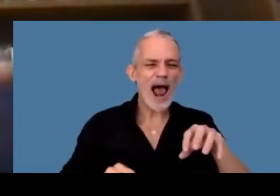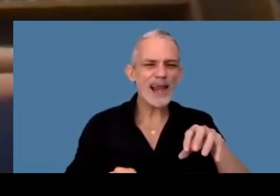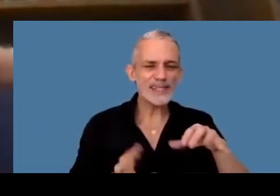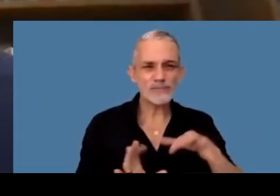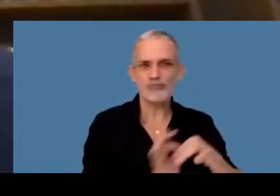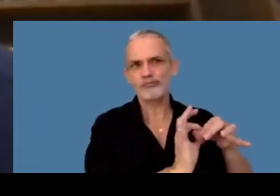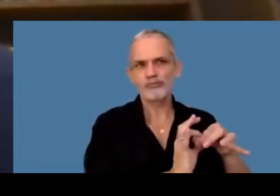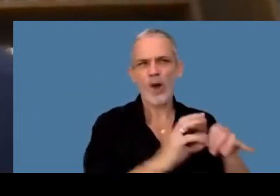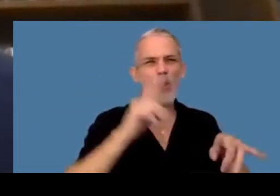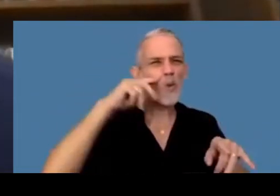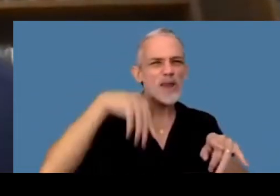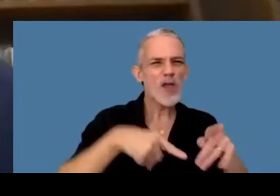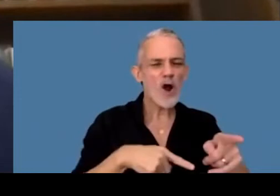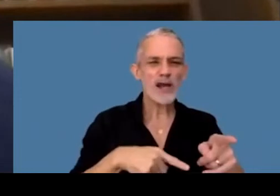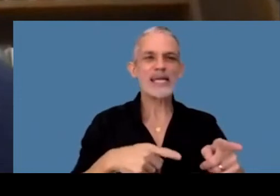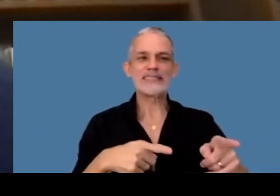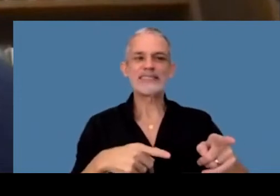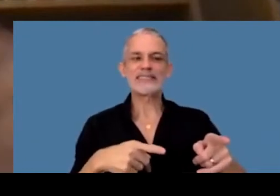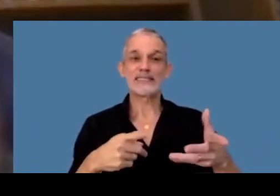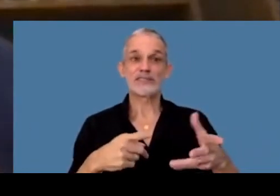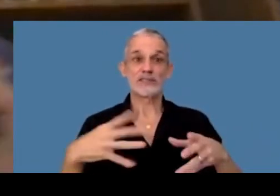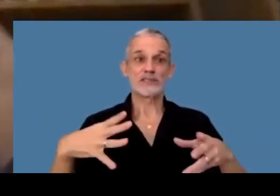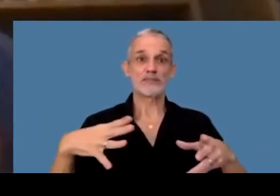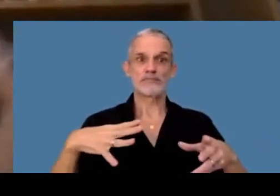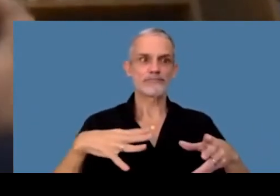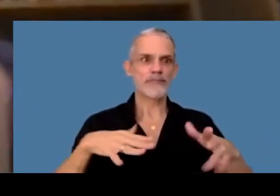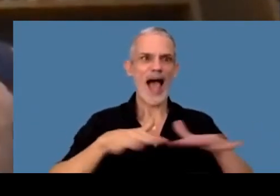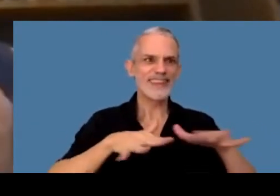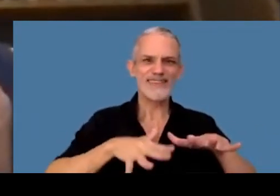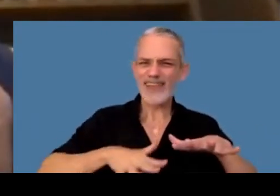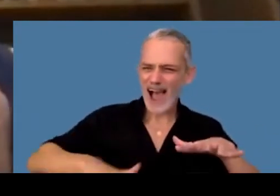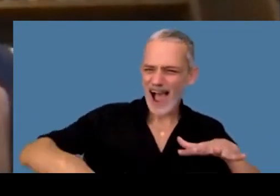están tratando de cubrir toda la actividad. Porque si no, AFIP podría